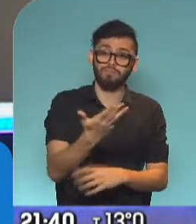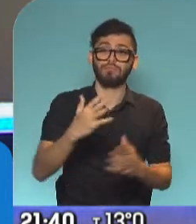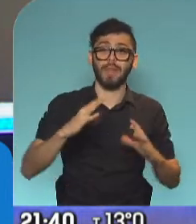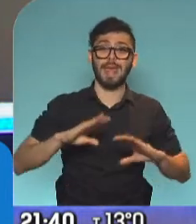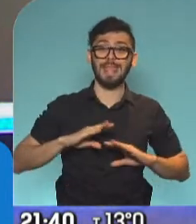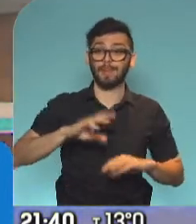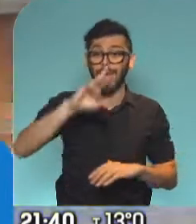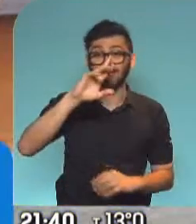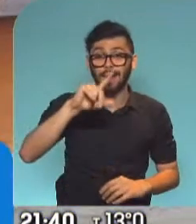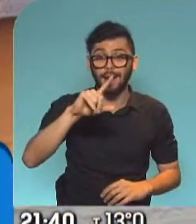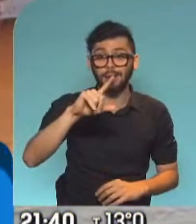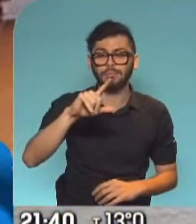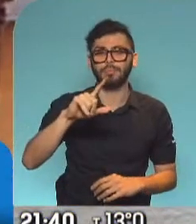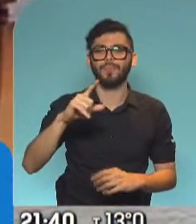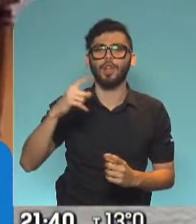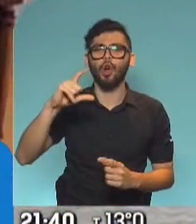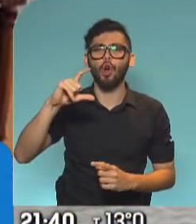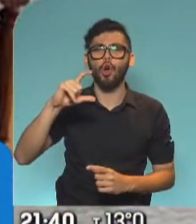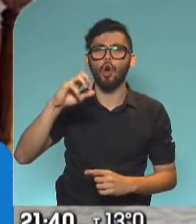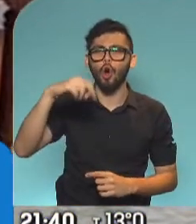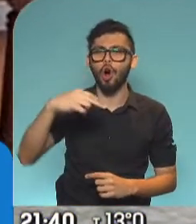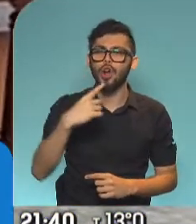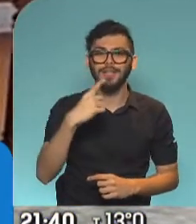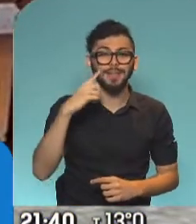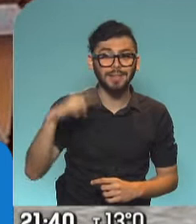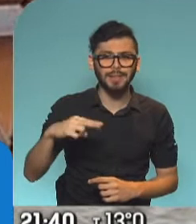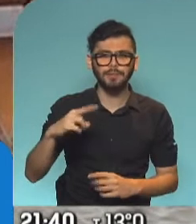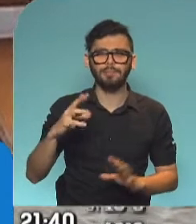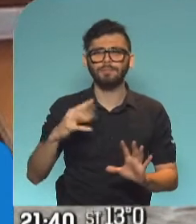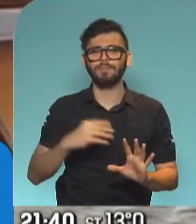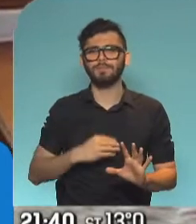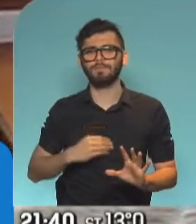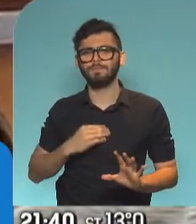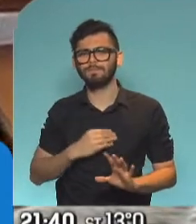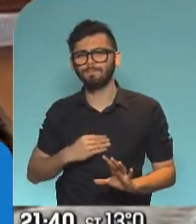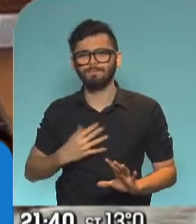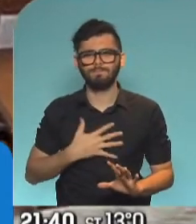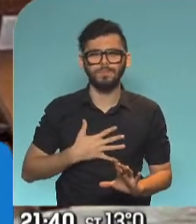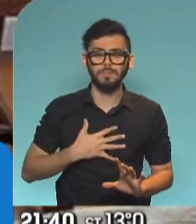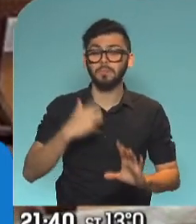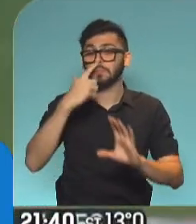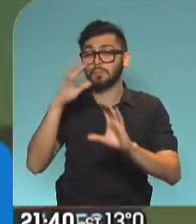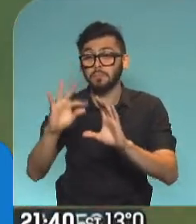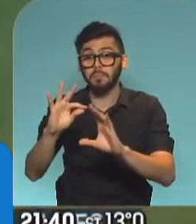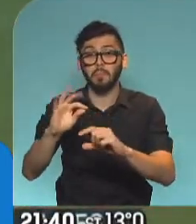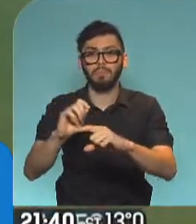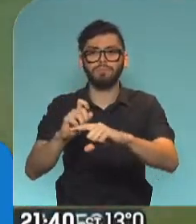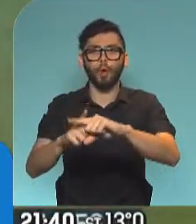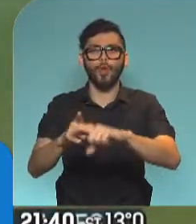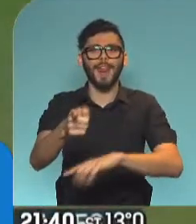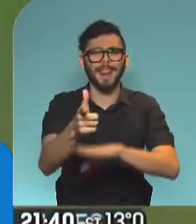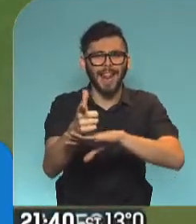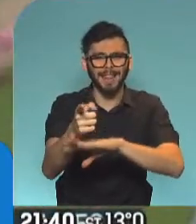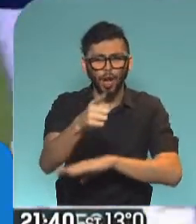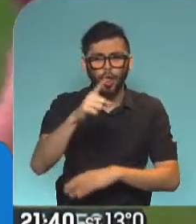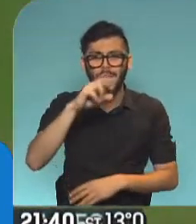Gimnasia de La Plata y Nicolás Contín tuvo algunos síntomas, le dio positivo al delantero del Lobo y hubo